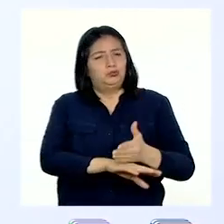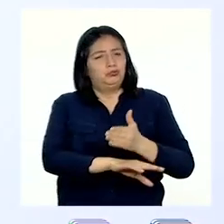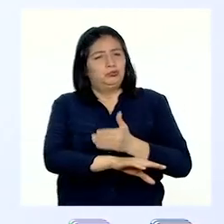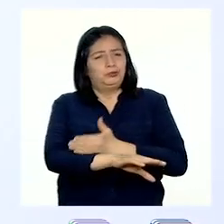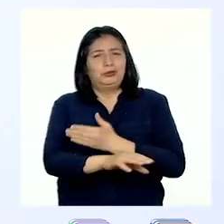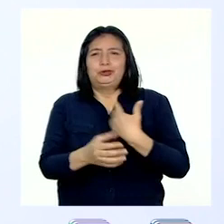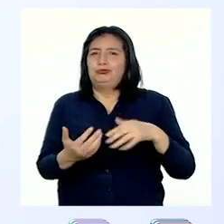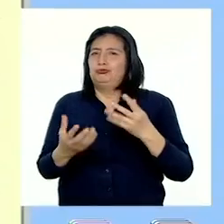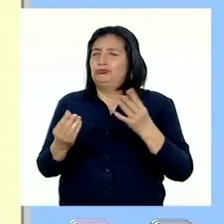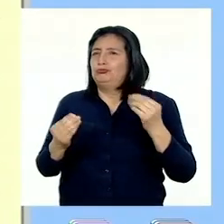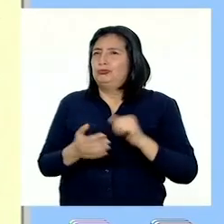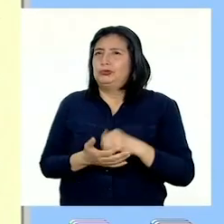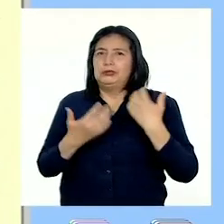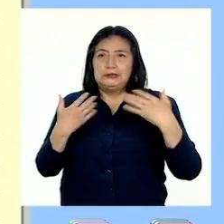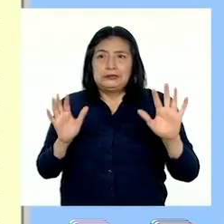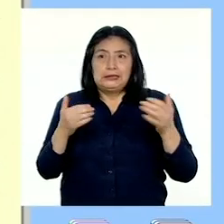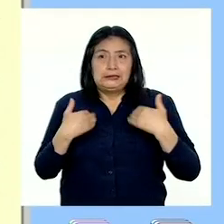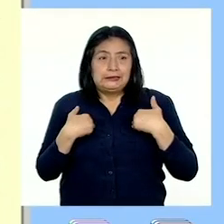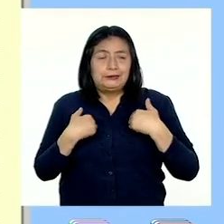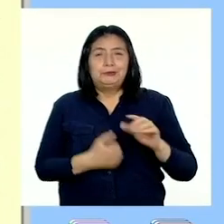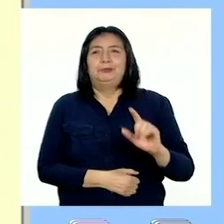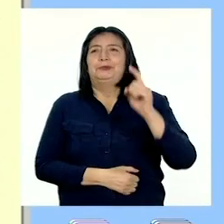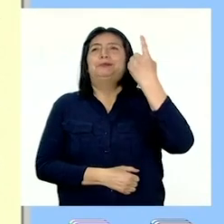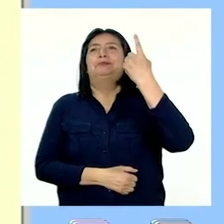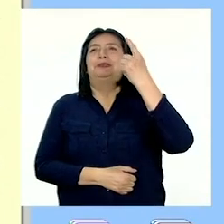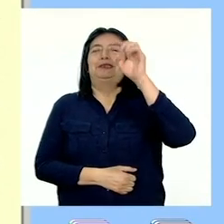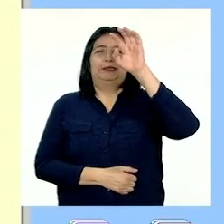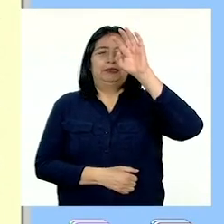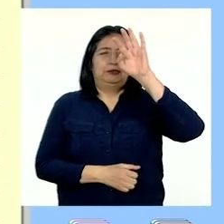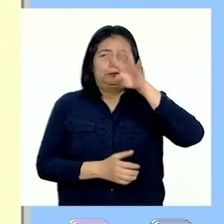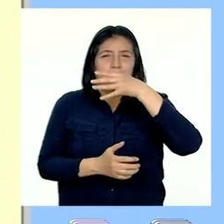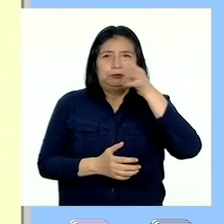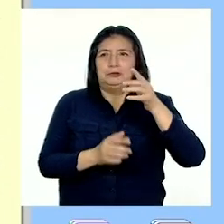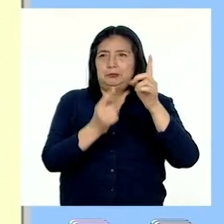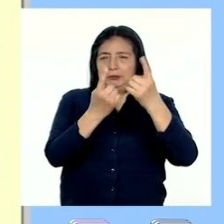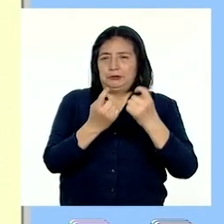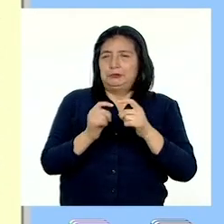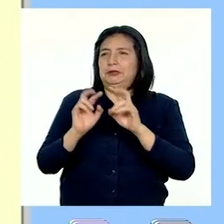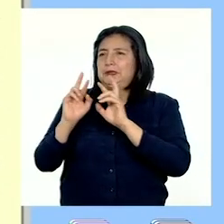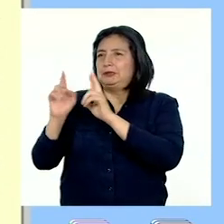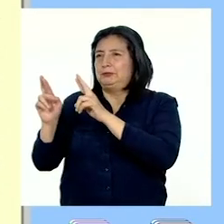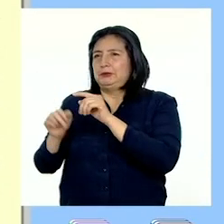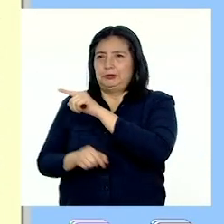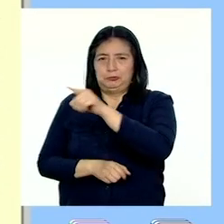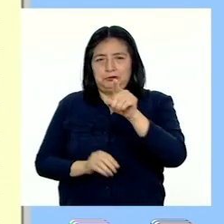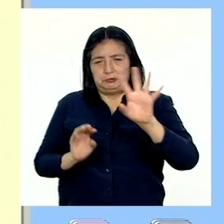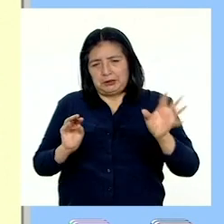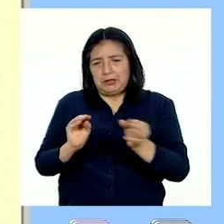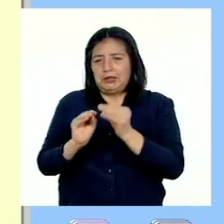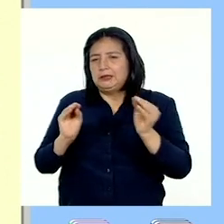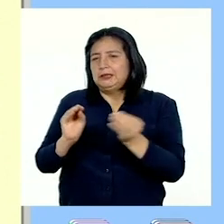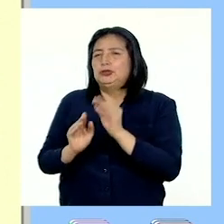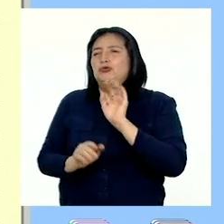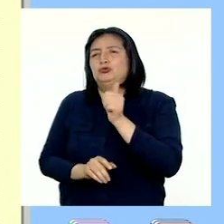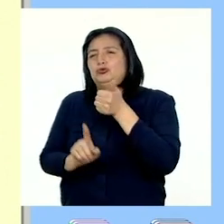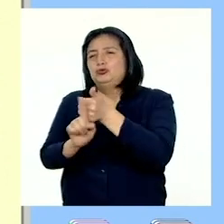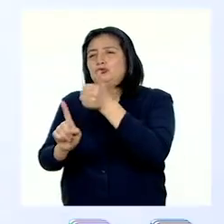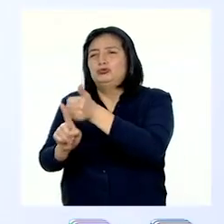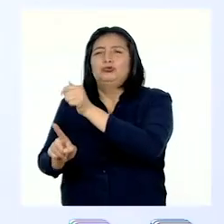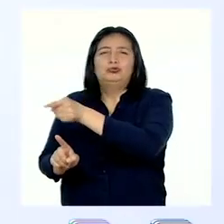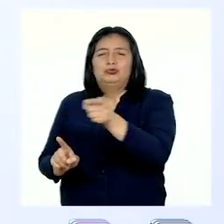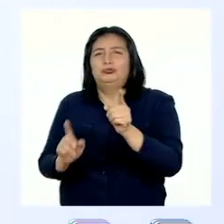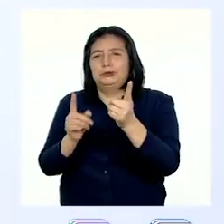avanzado muchísimo. Ya tenemos nuestro primer cuadro con preguntas y respuestas, al que ustedes añadirán sus propias